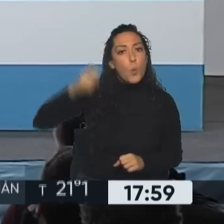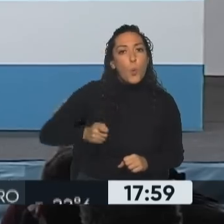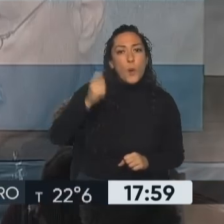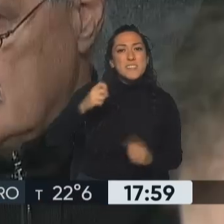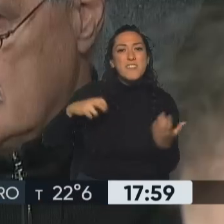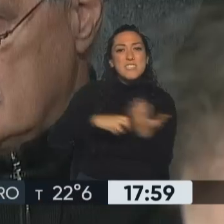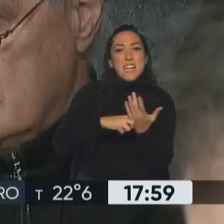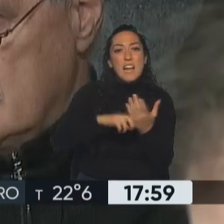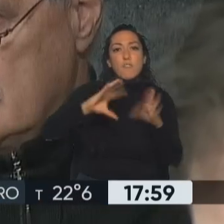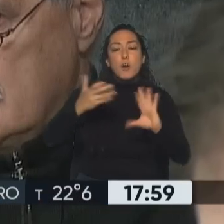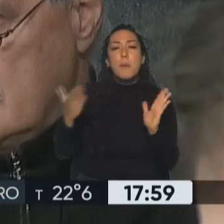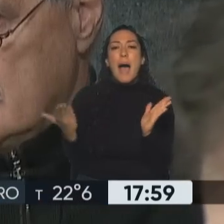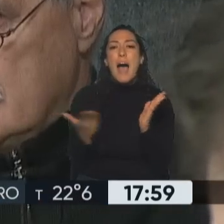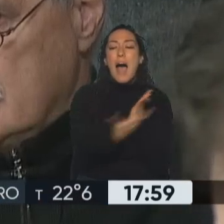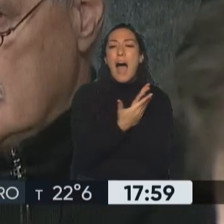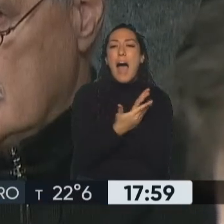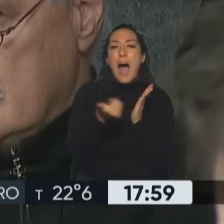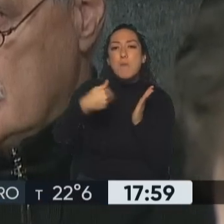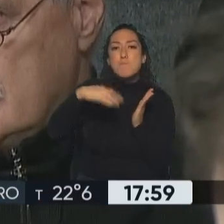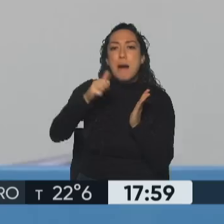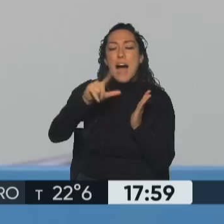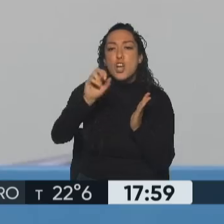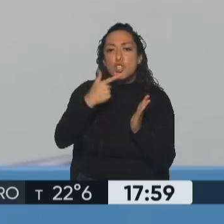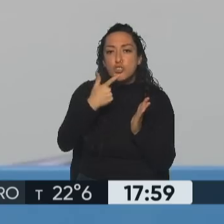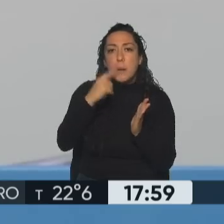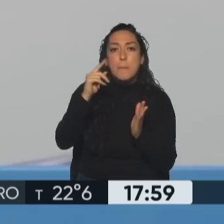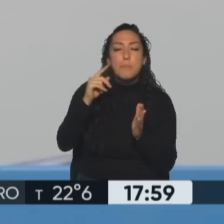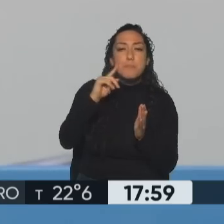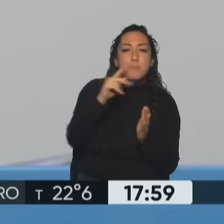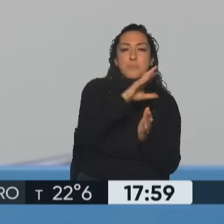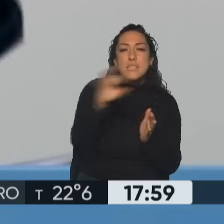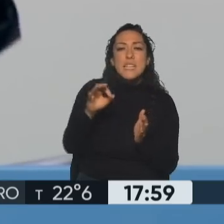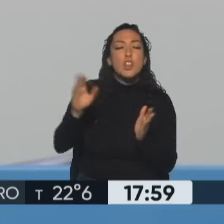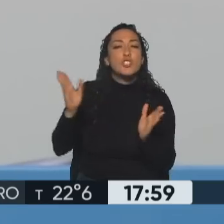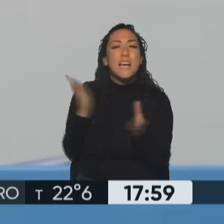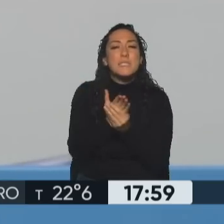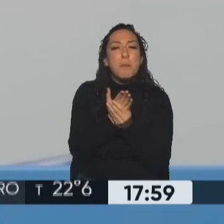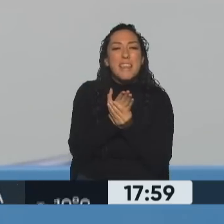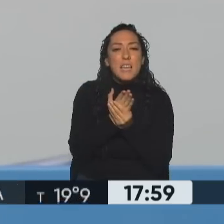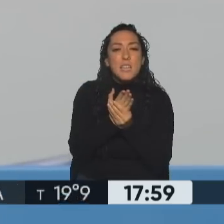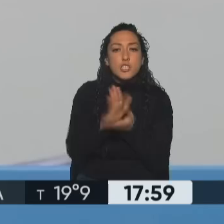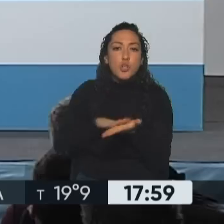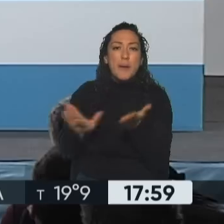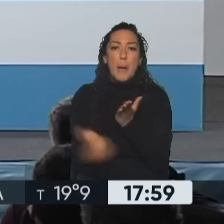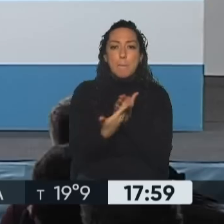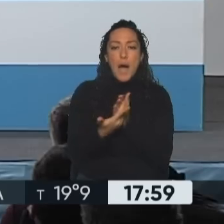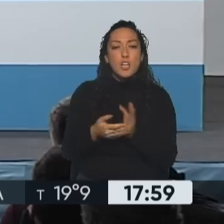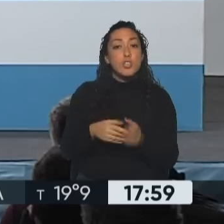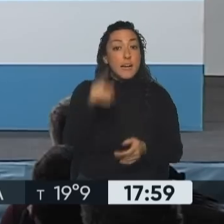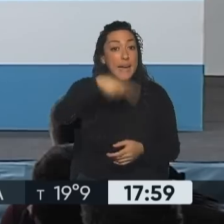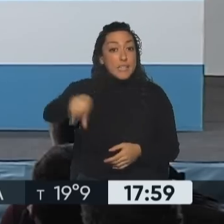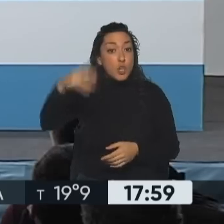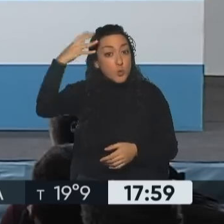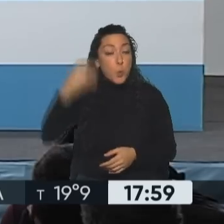con amparos. Más de 6.500 expedientes judiciales de amparo. Fíjense, ¿ves? Esos jueces no siguen